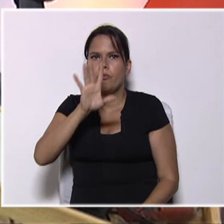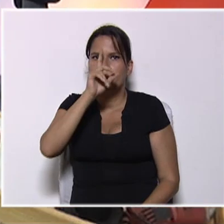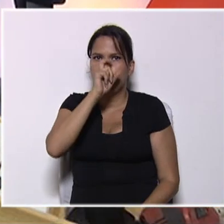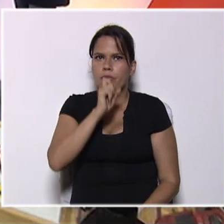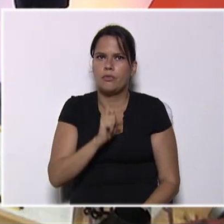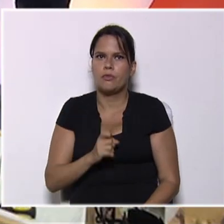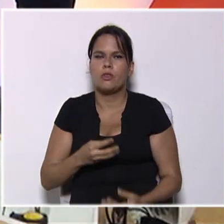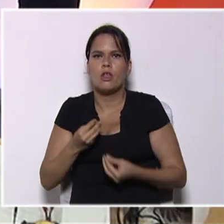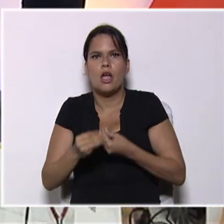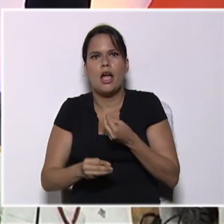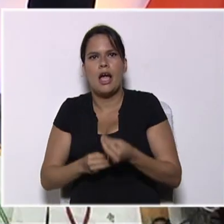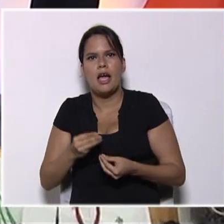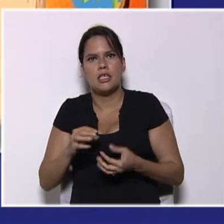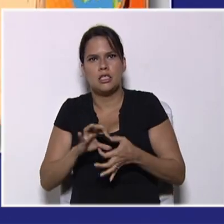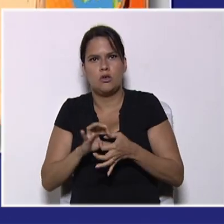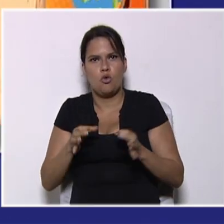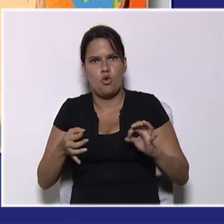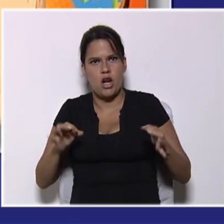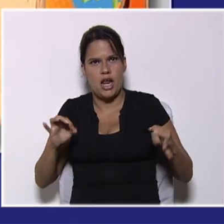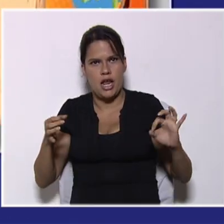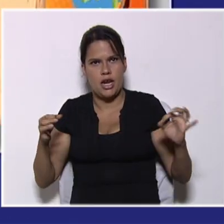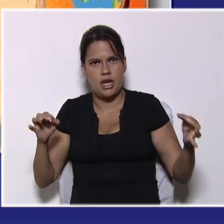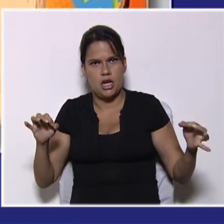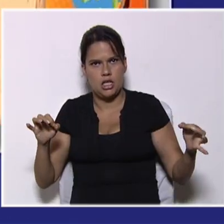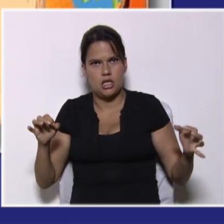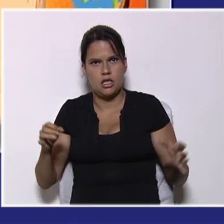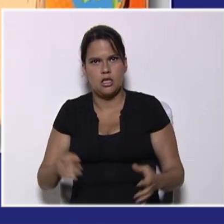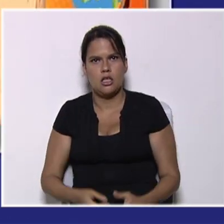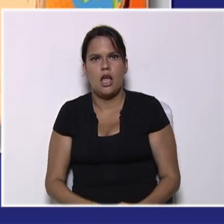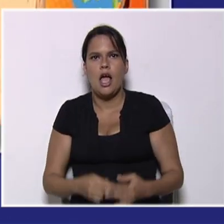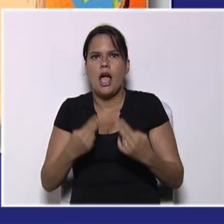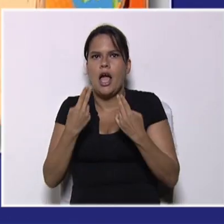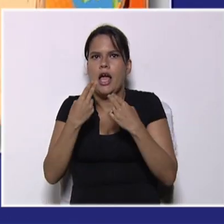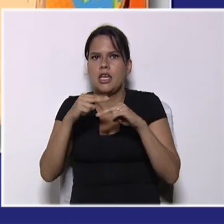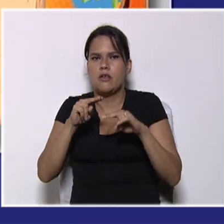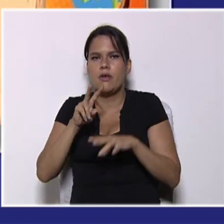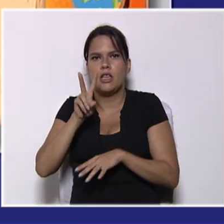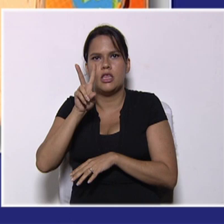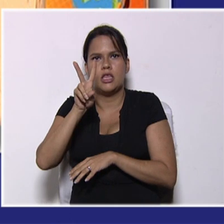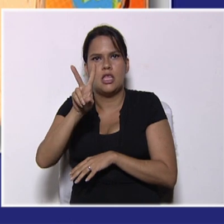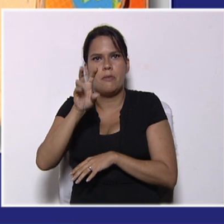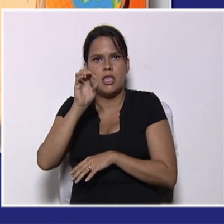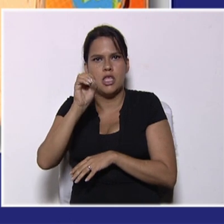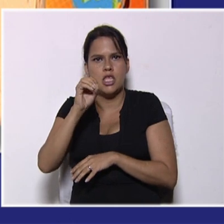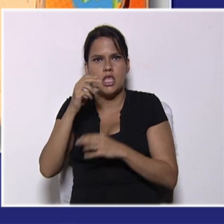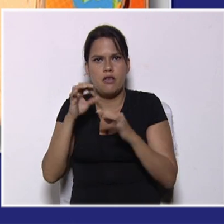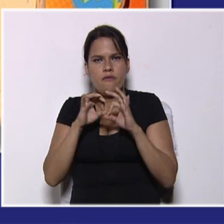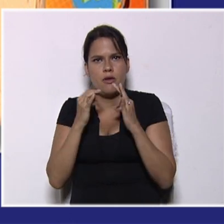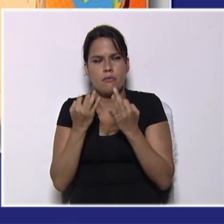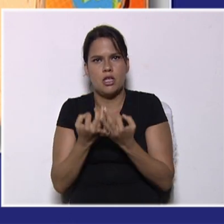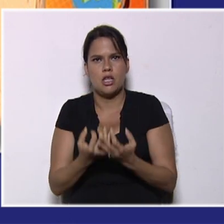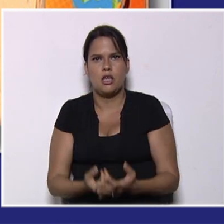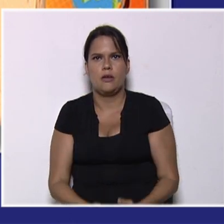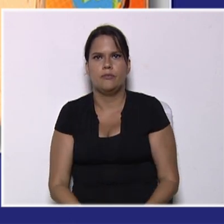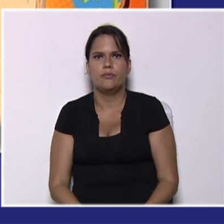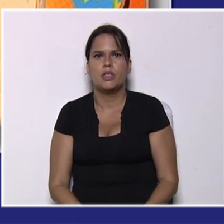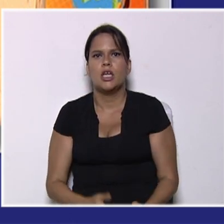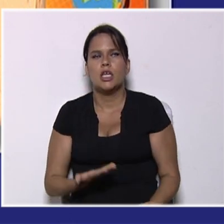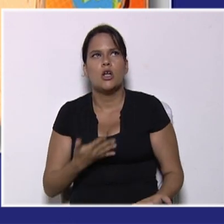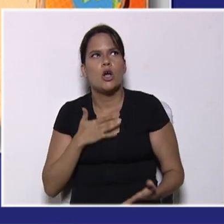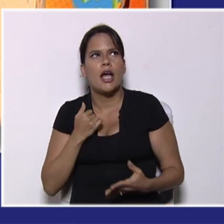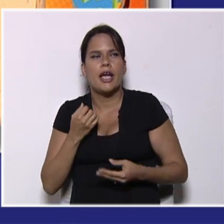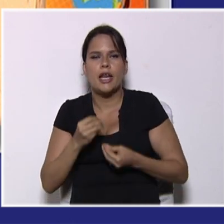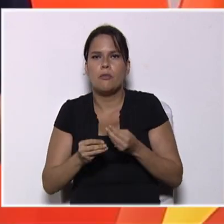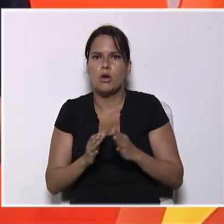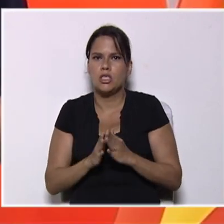año, elaborar una red semántica de al nivel de 20, al menos 20 familias. Exacto. En este caso lo que estamos es ampliando